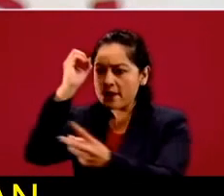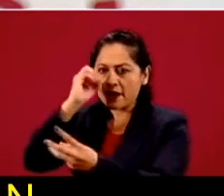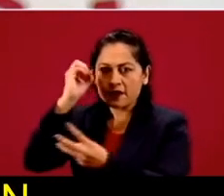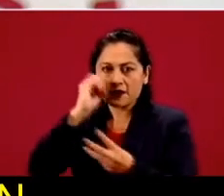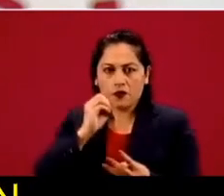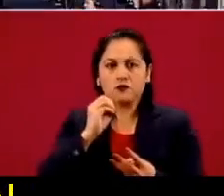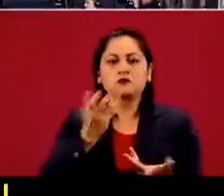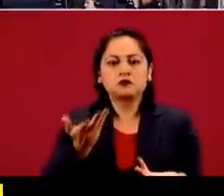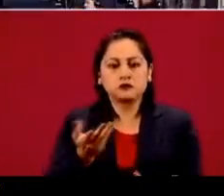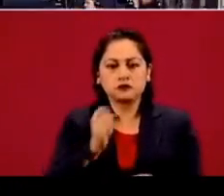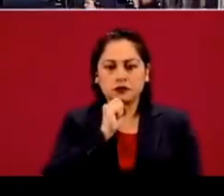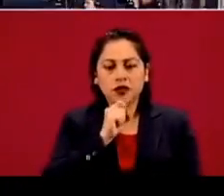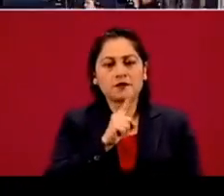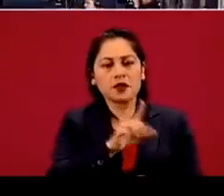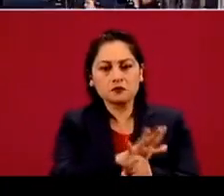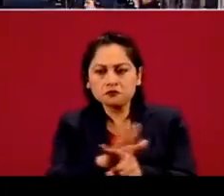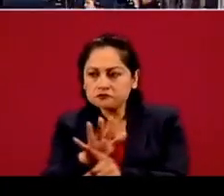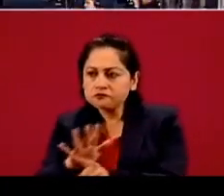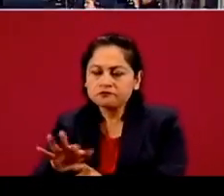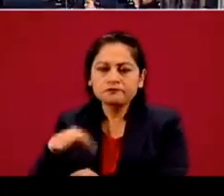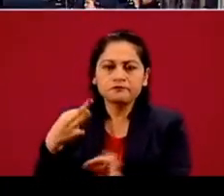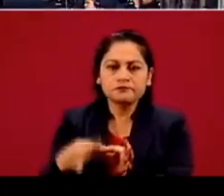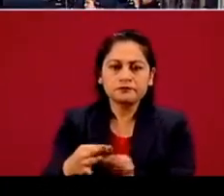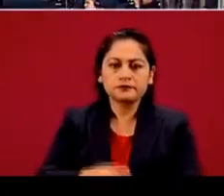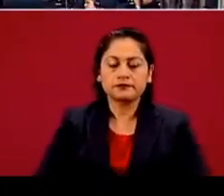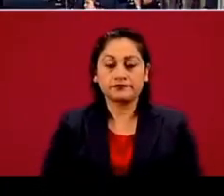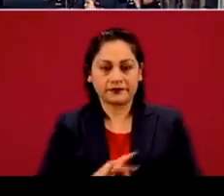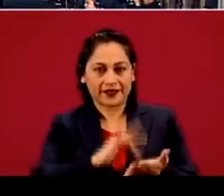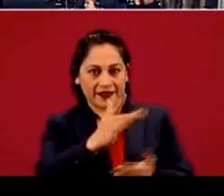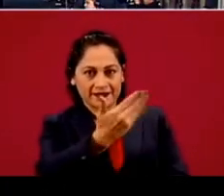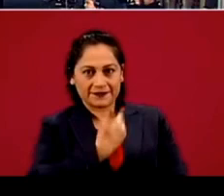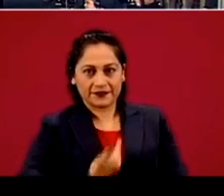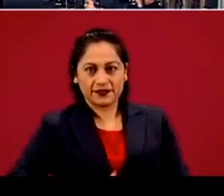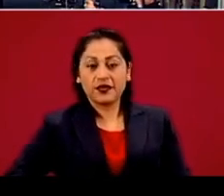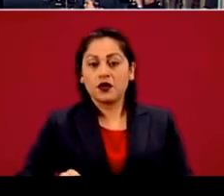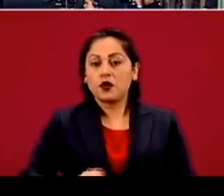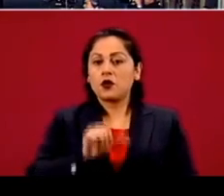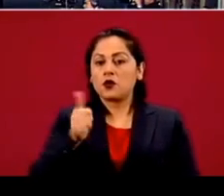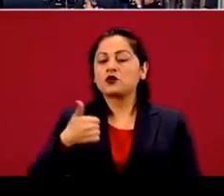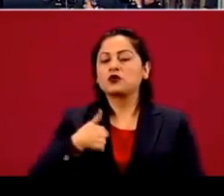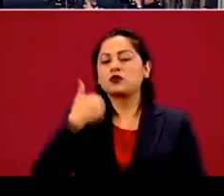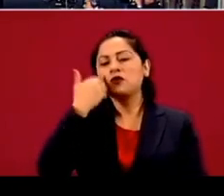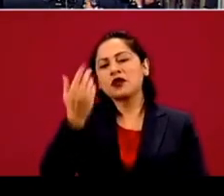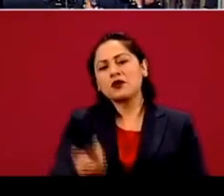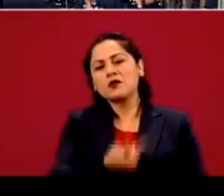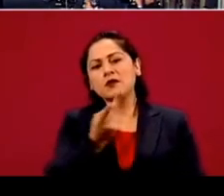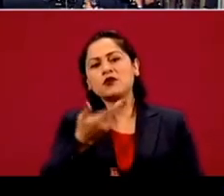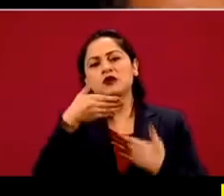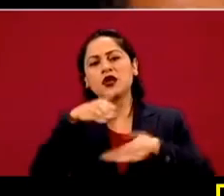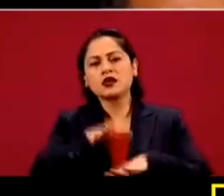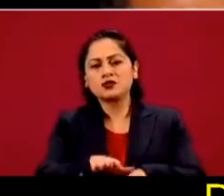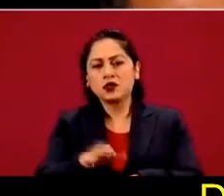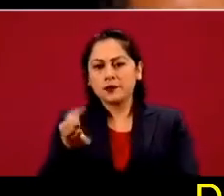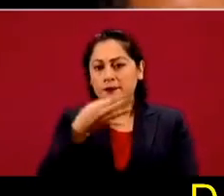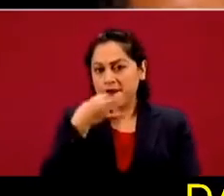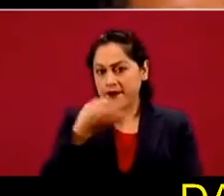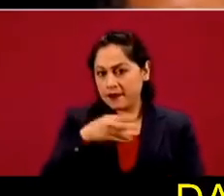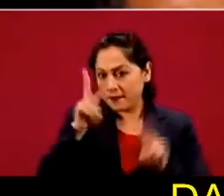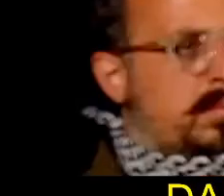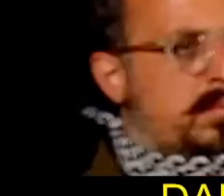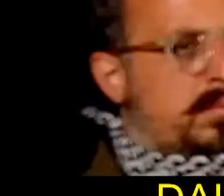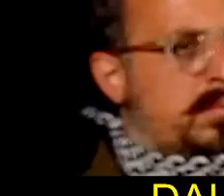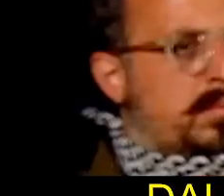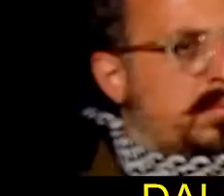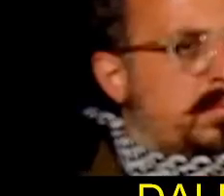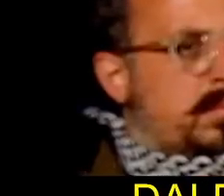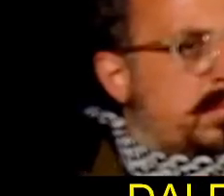convencer. Gracias, presidente. En otro sentido, quería preguntar el estatus de los medicamentos oncológicos. Ya sabemos que ya